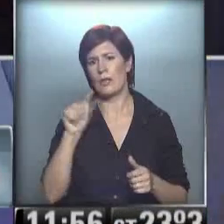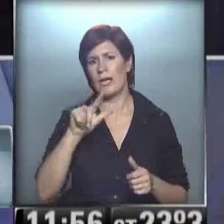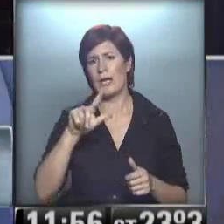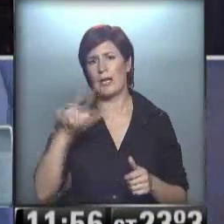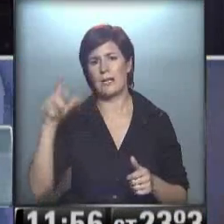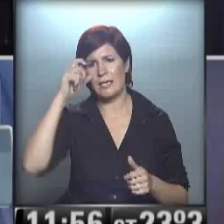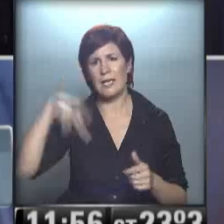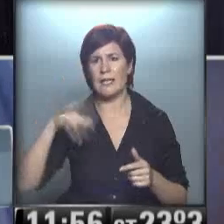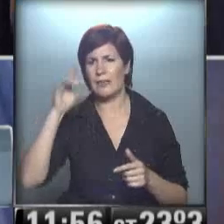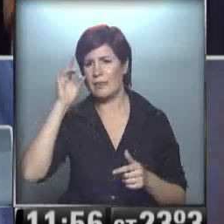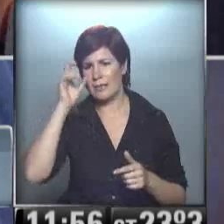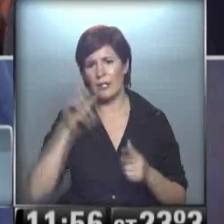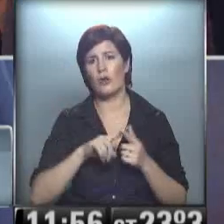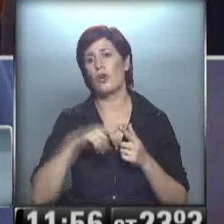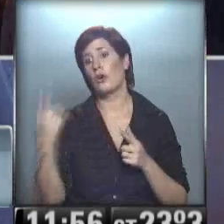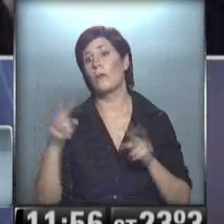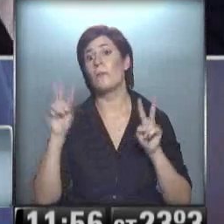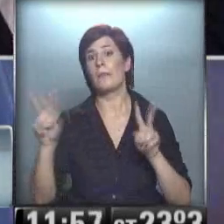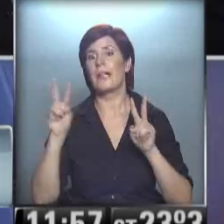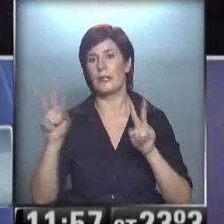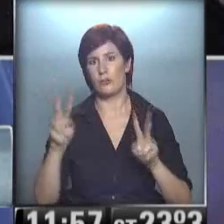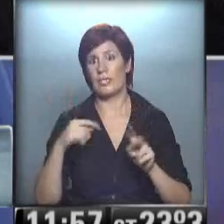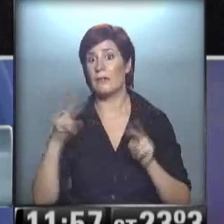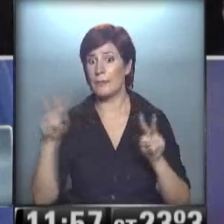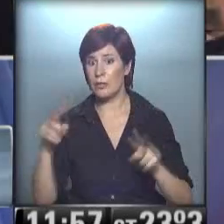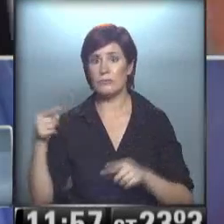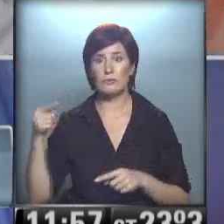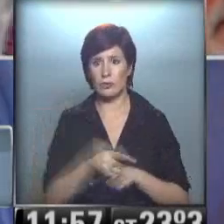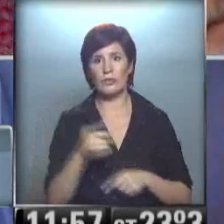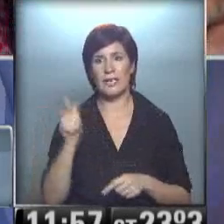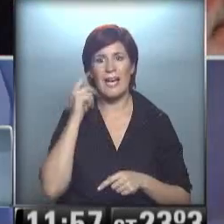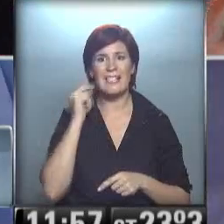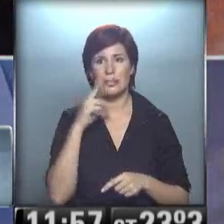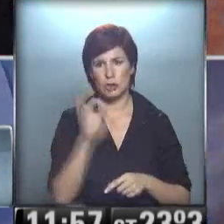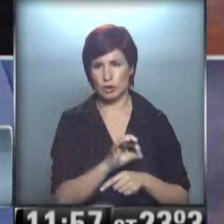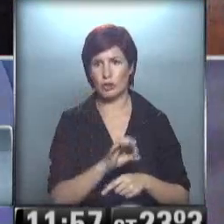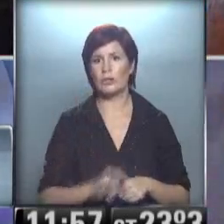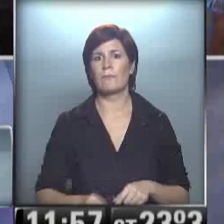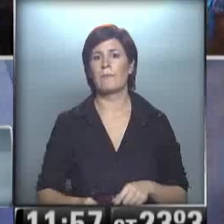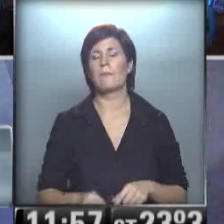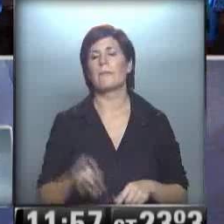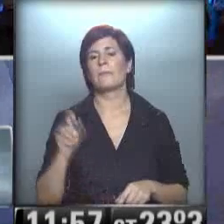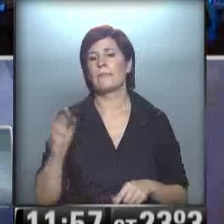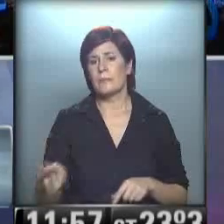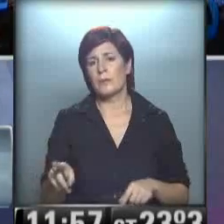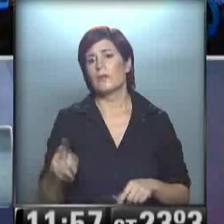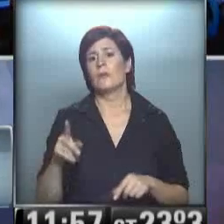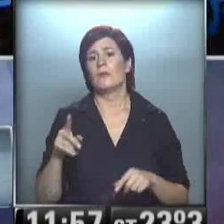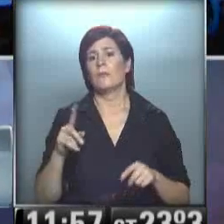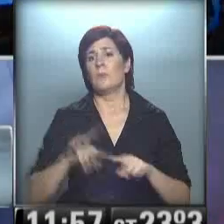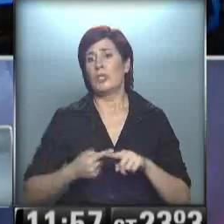el de Perón, cuando lanzó la lucha contra el agio, que fueron políticas que no dieron buenos